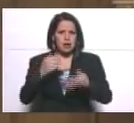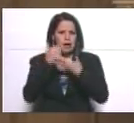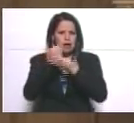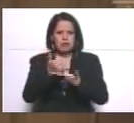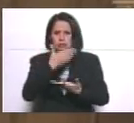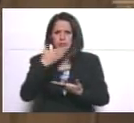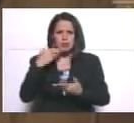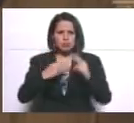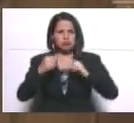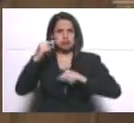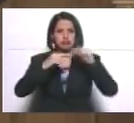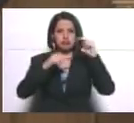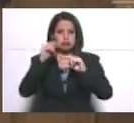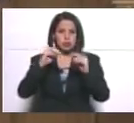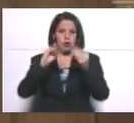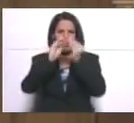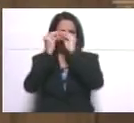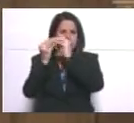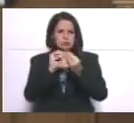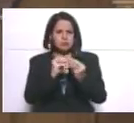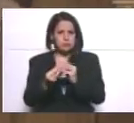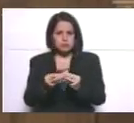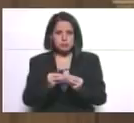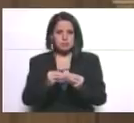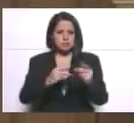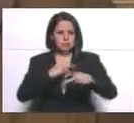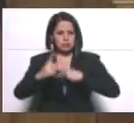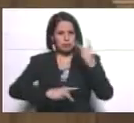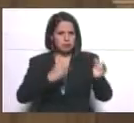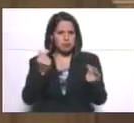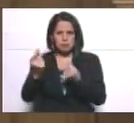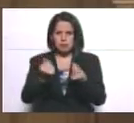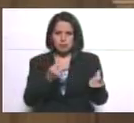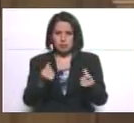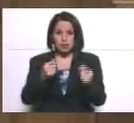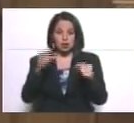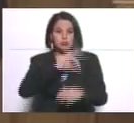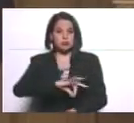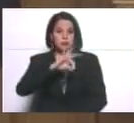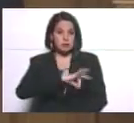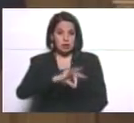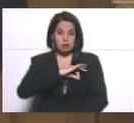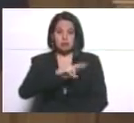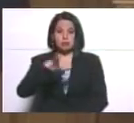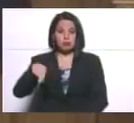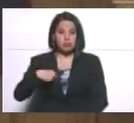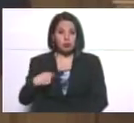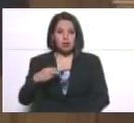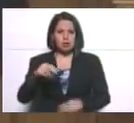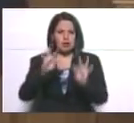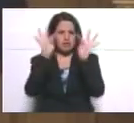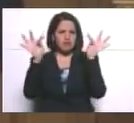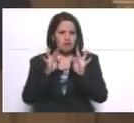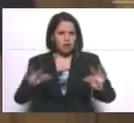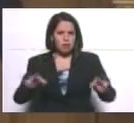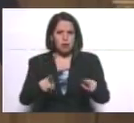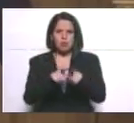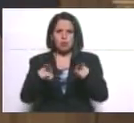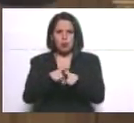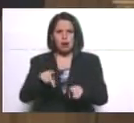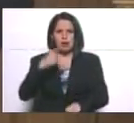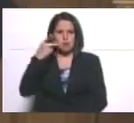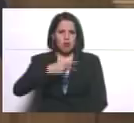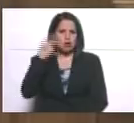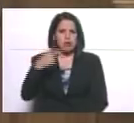la construcción de un modelo económico productivo socialista, nuestro modelo, lo mismo en lo político, la